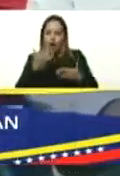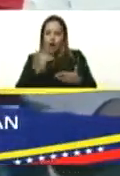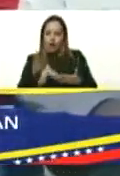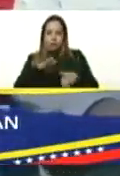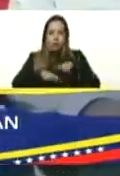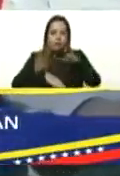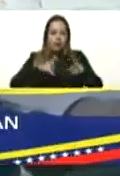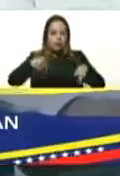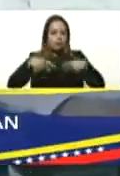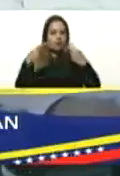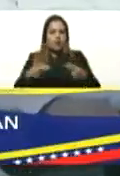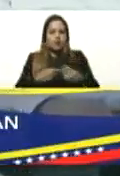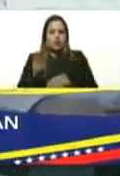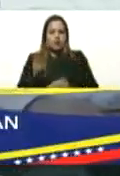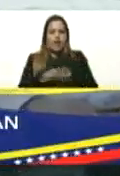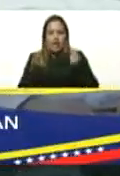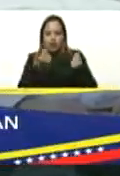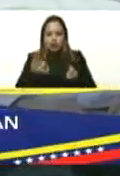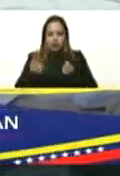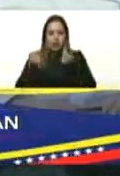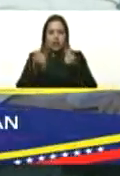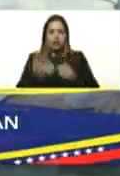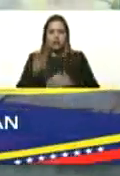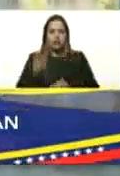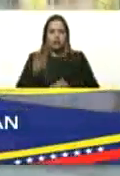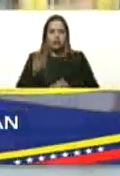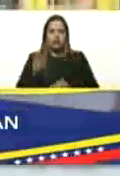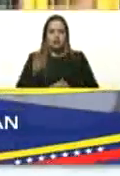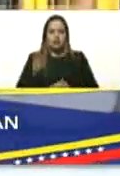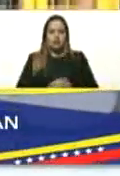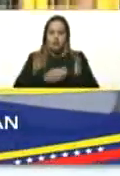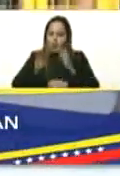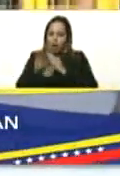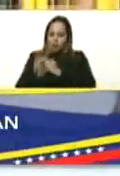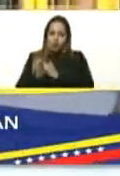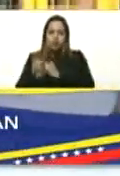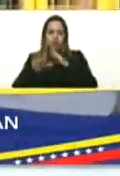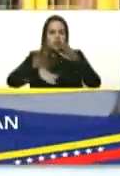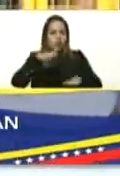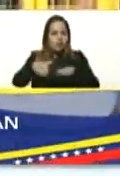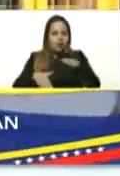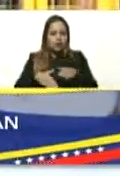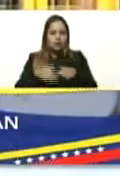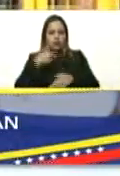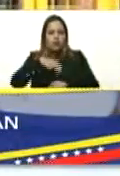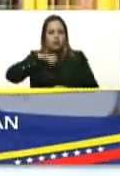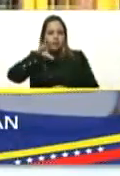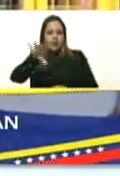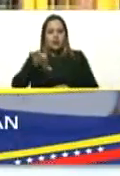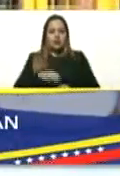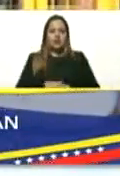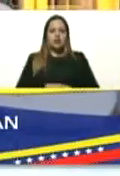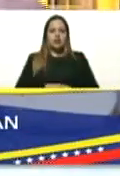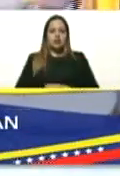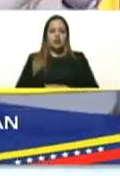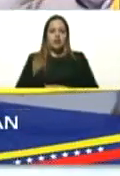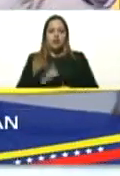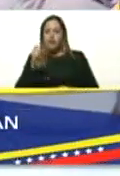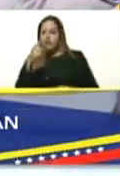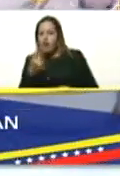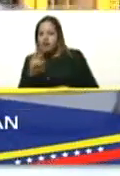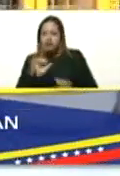paso la economía, vamos recuperando paso a paso a nuestra patria. Todavía falta